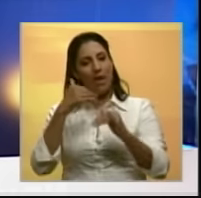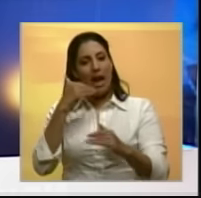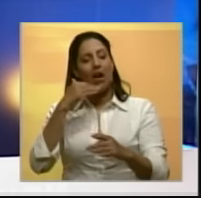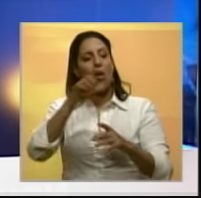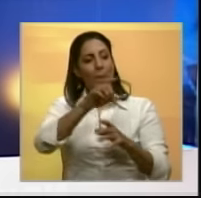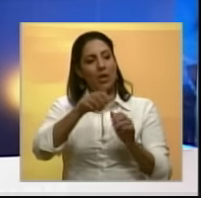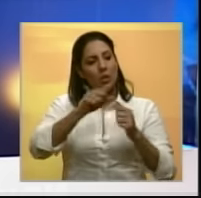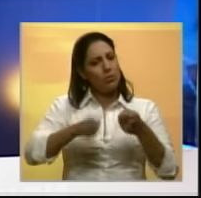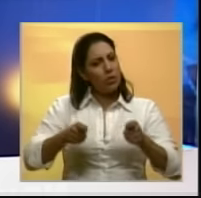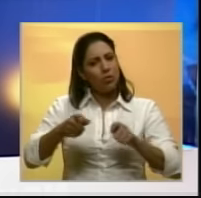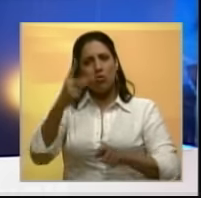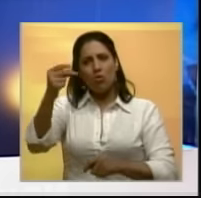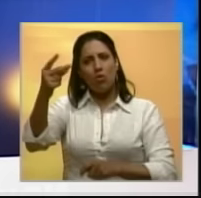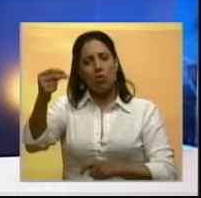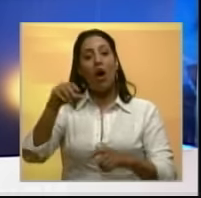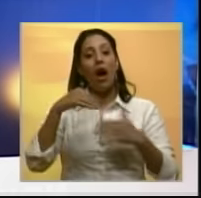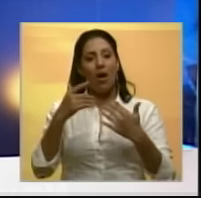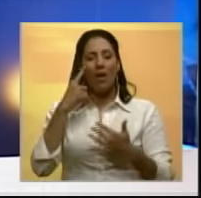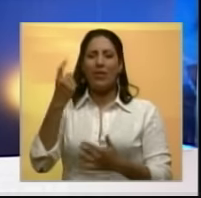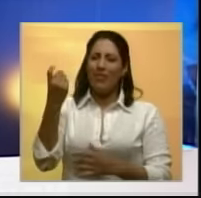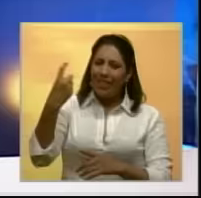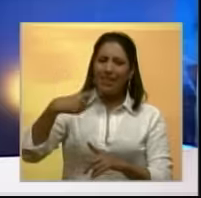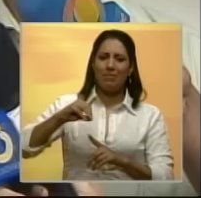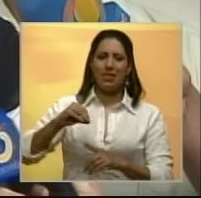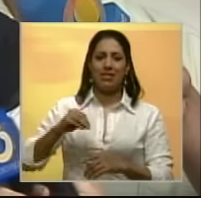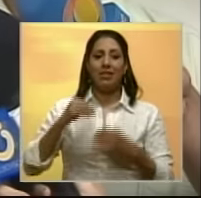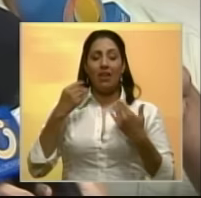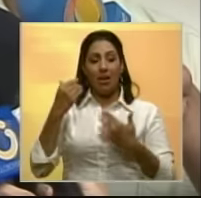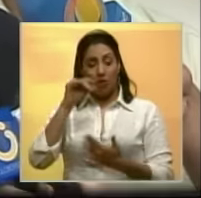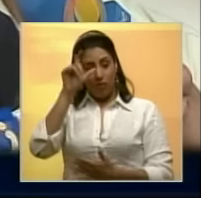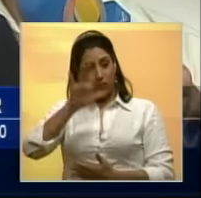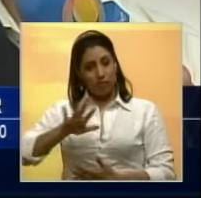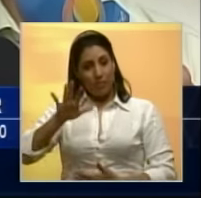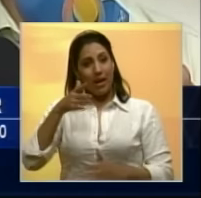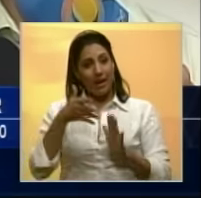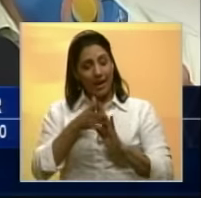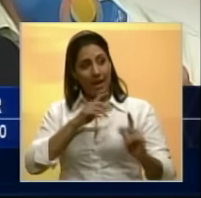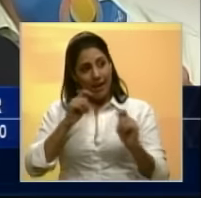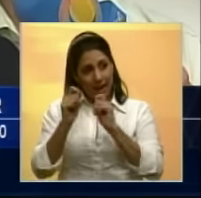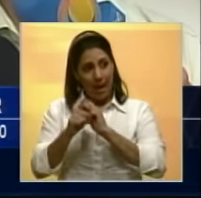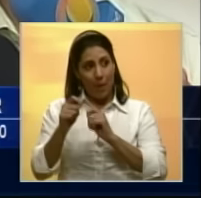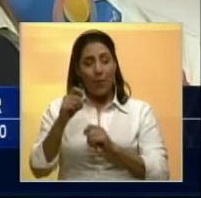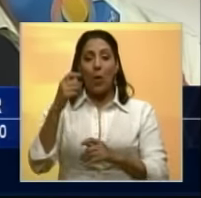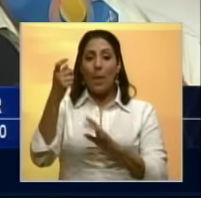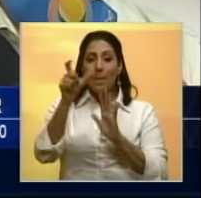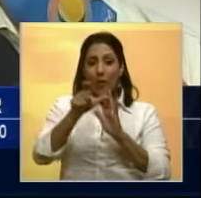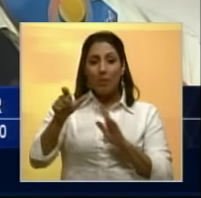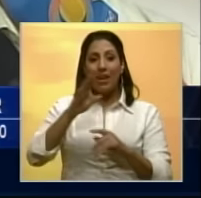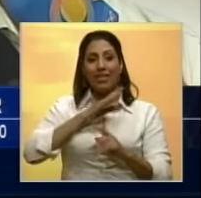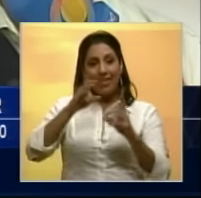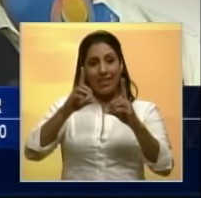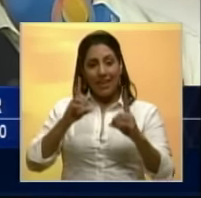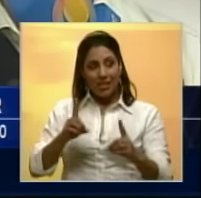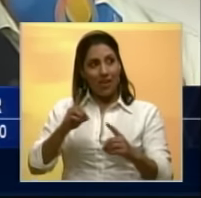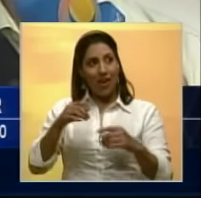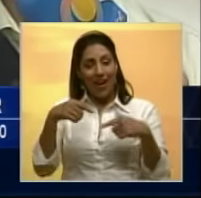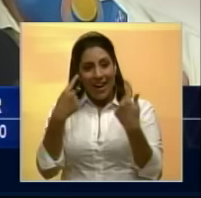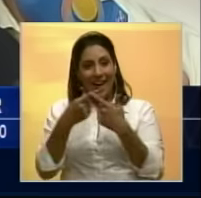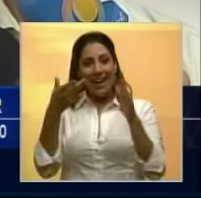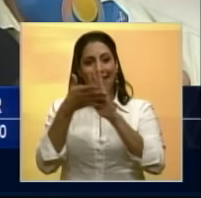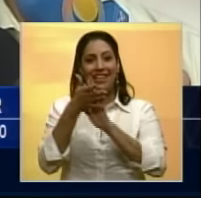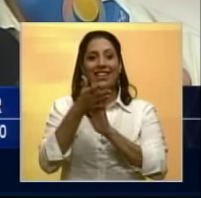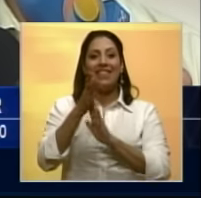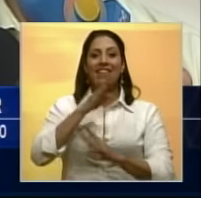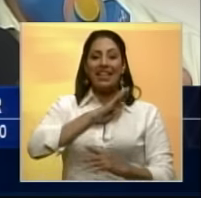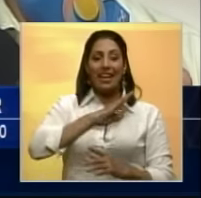de la sociedad civil, pero a su juicio es insuficiente. Ecarri considera que la transformación del pensum es una decisión cargada de